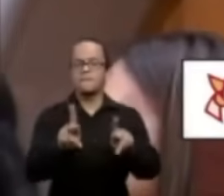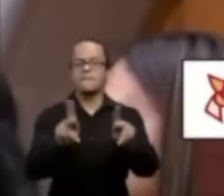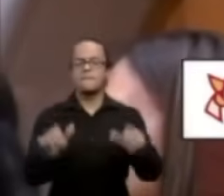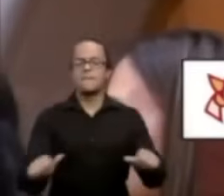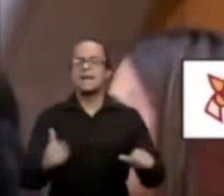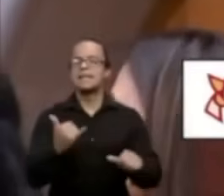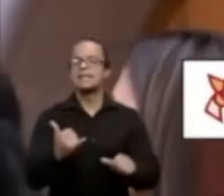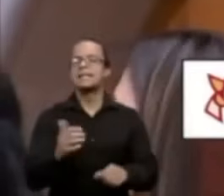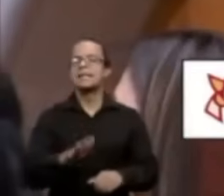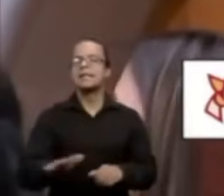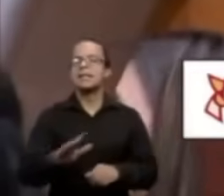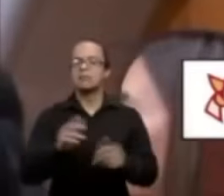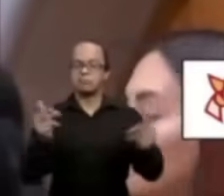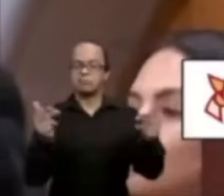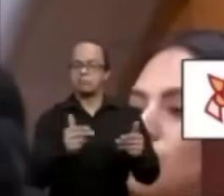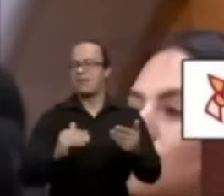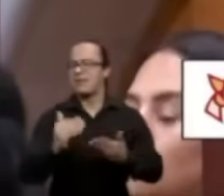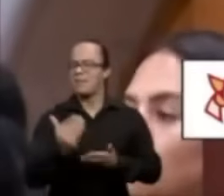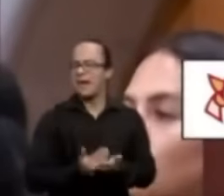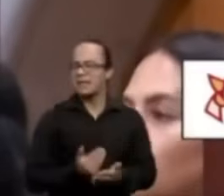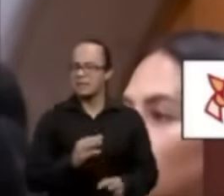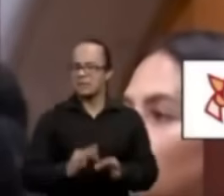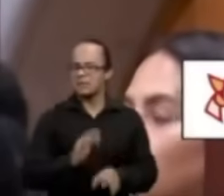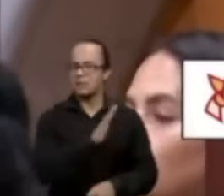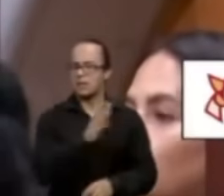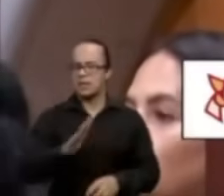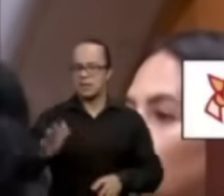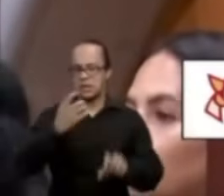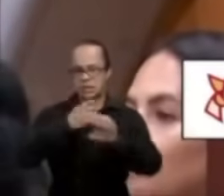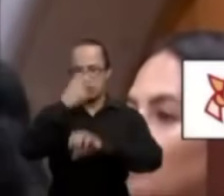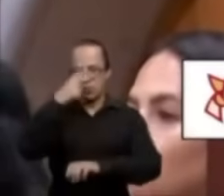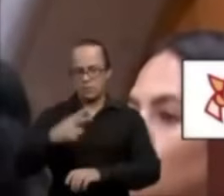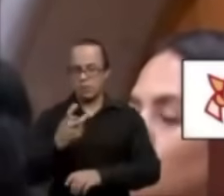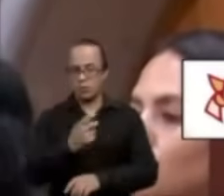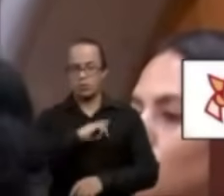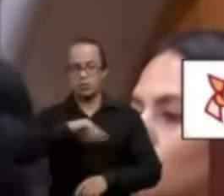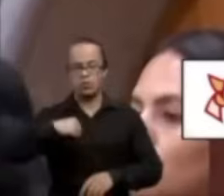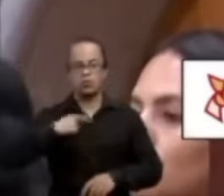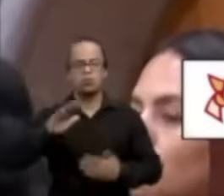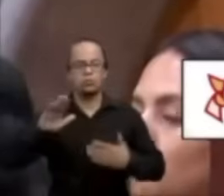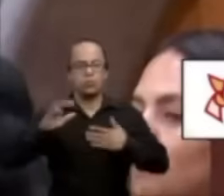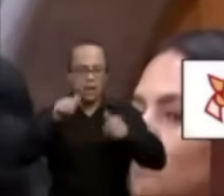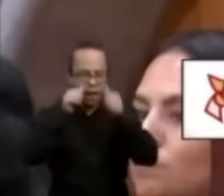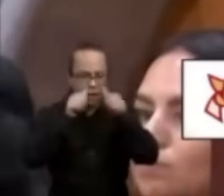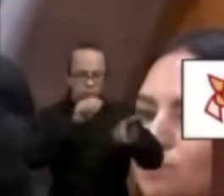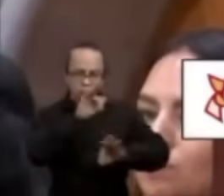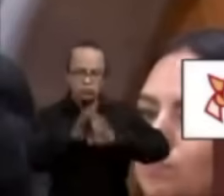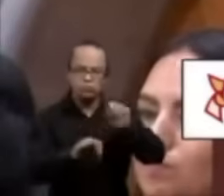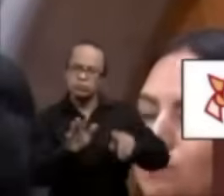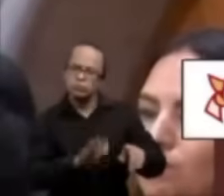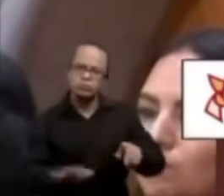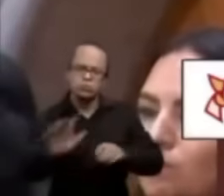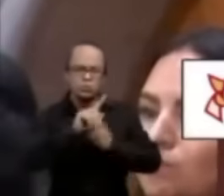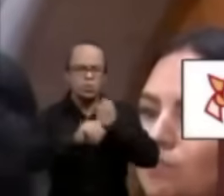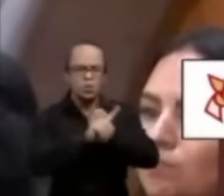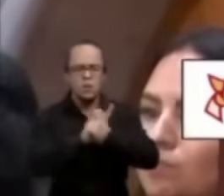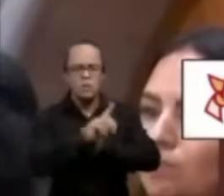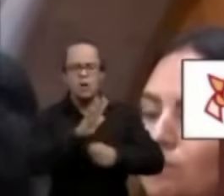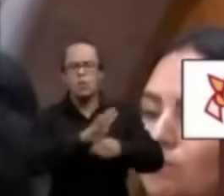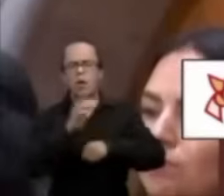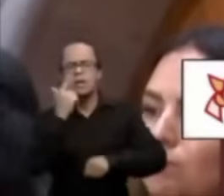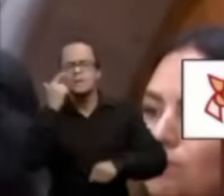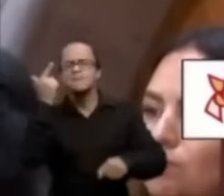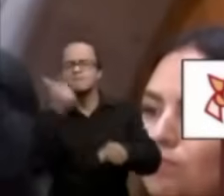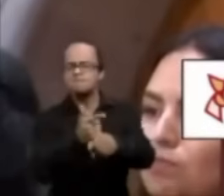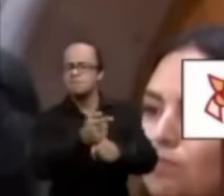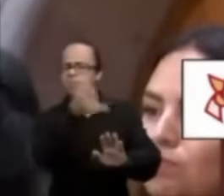y disminución de la violencia al pueblo mexiquense. Atenderemos con gran énfasis las causas del problema y nos